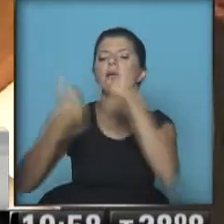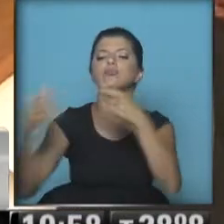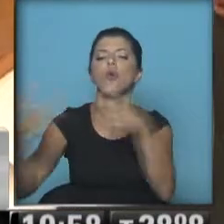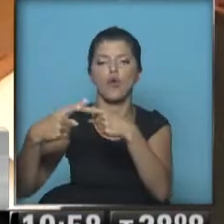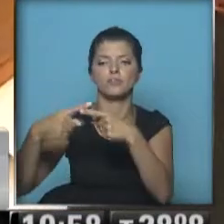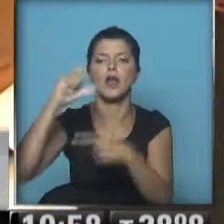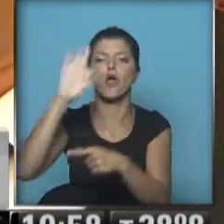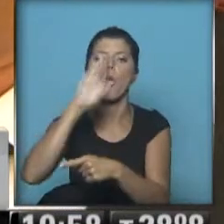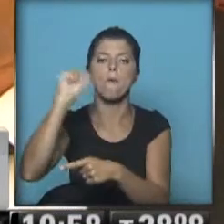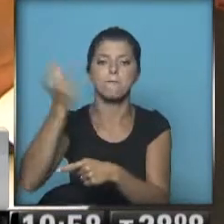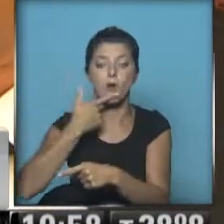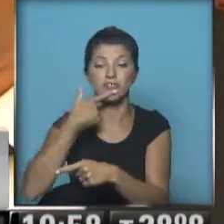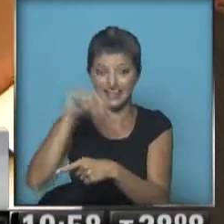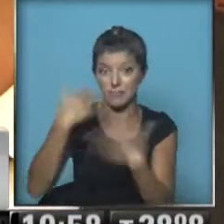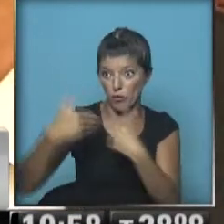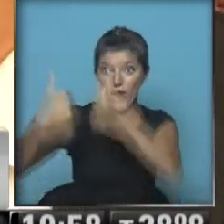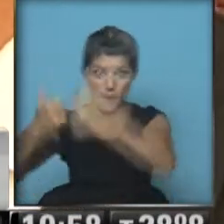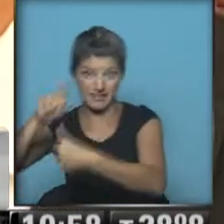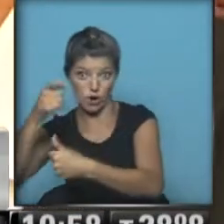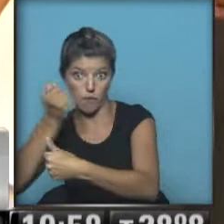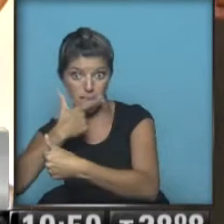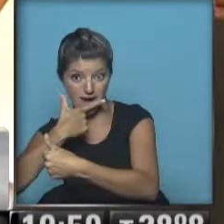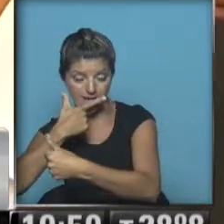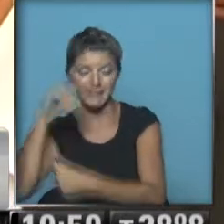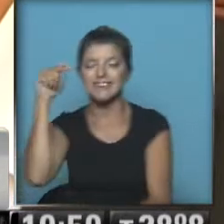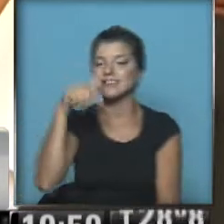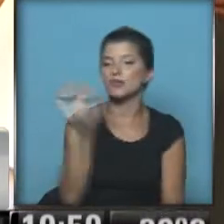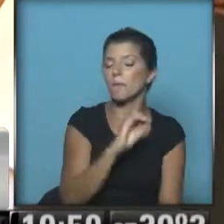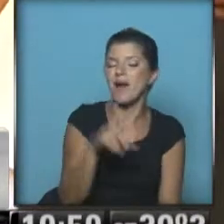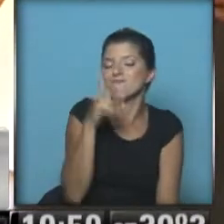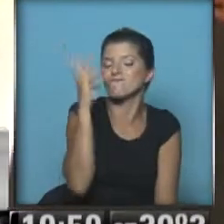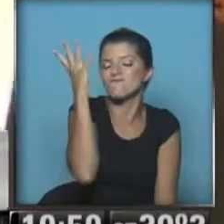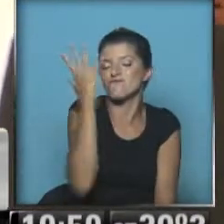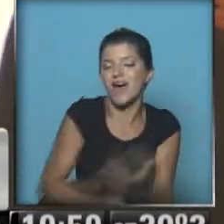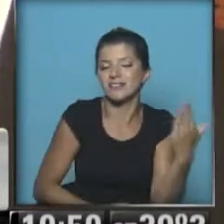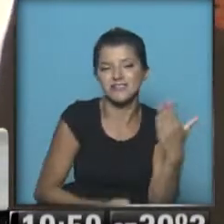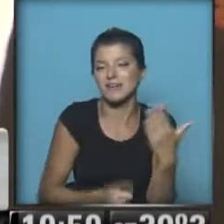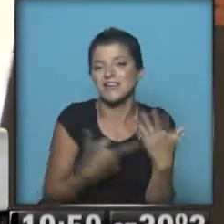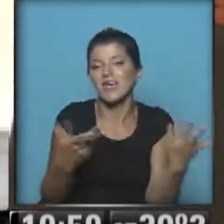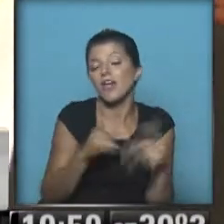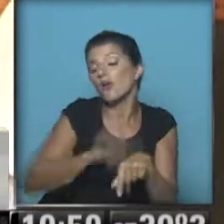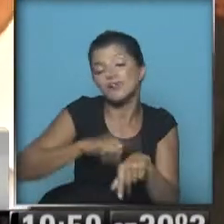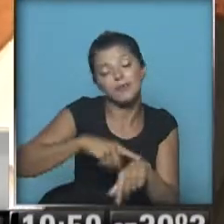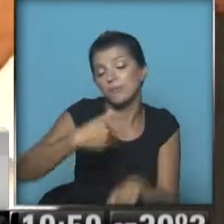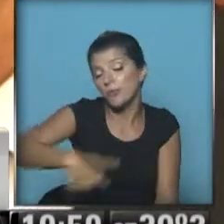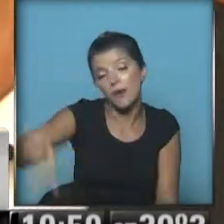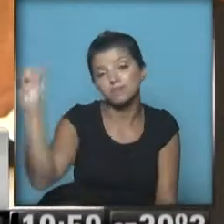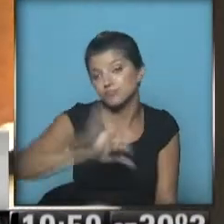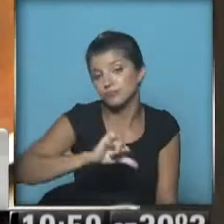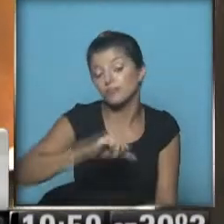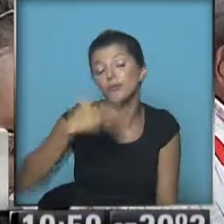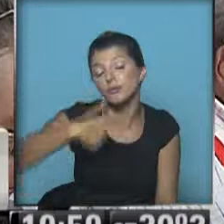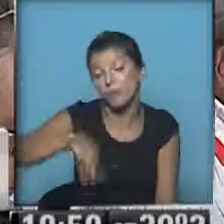Cobos. Fue absolutamente deliberado, es un error que no tiene sustento en el tiempo, por eso se va a producir una